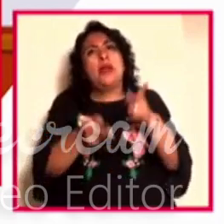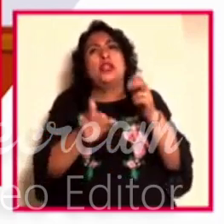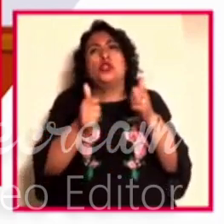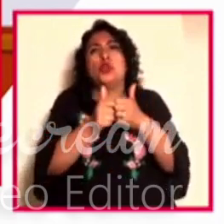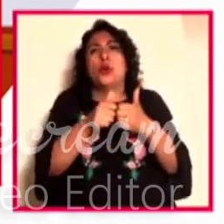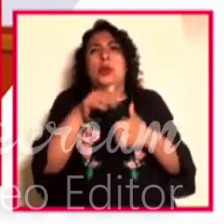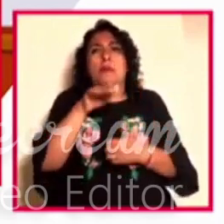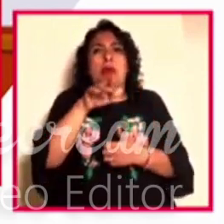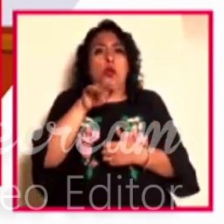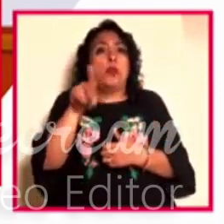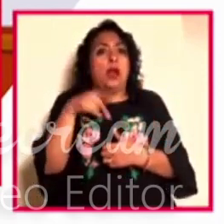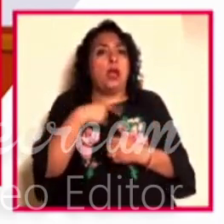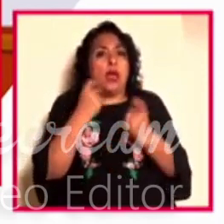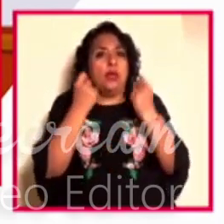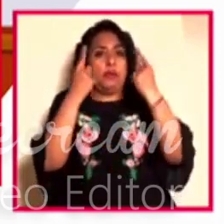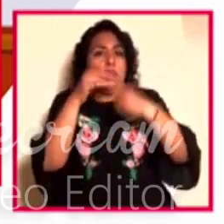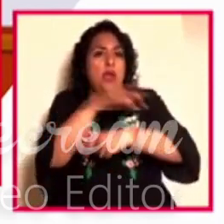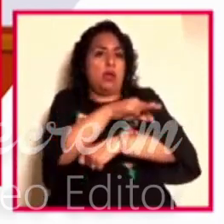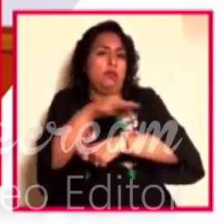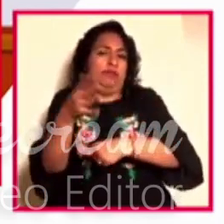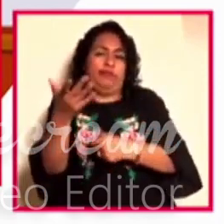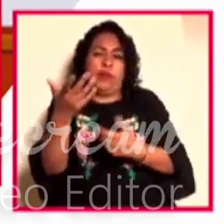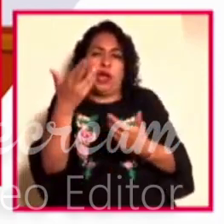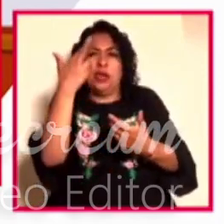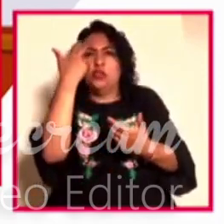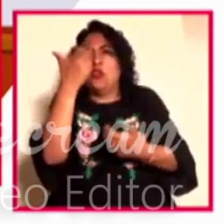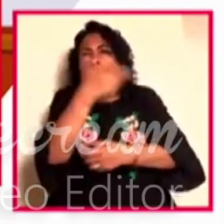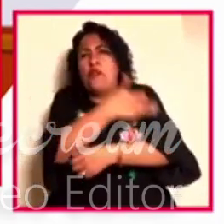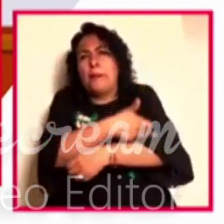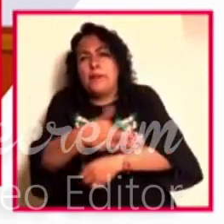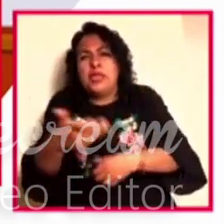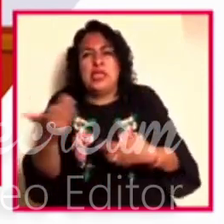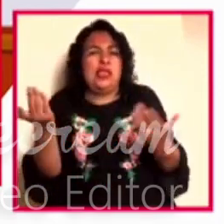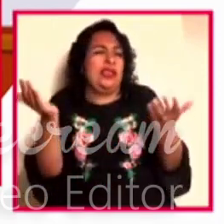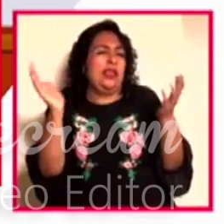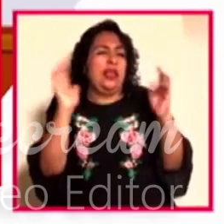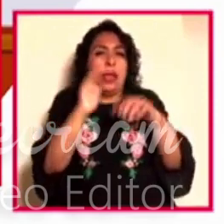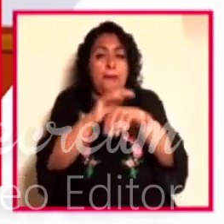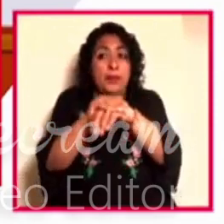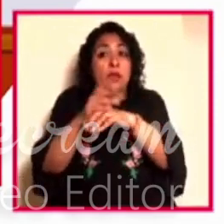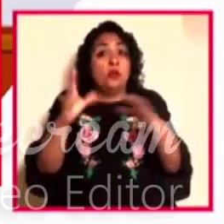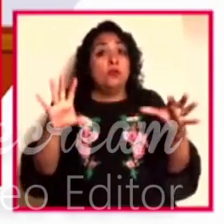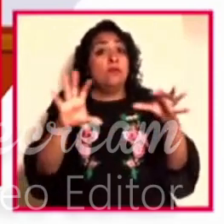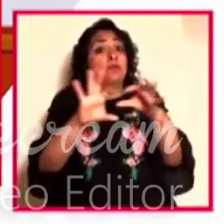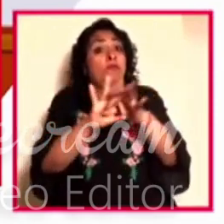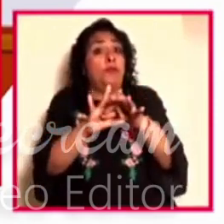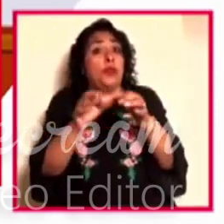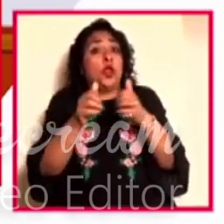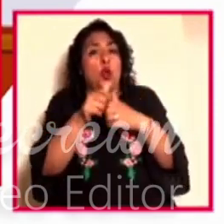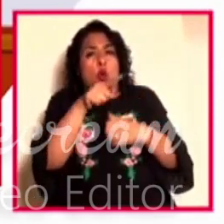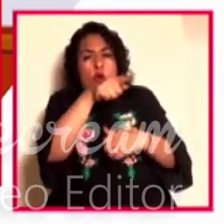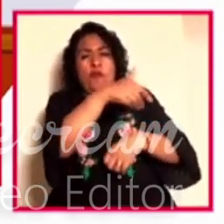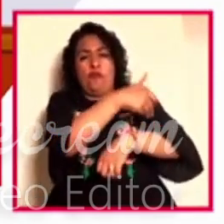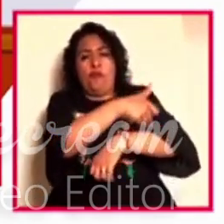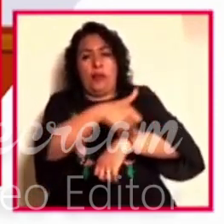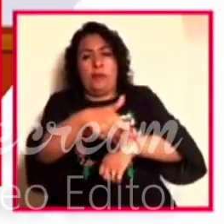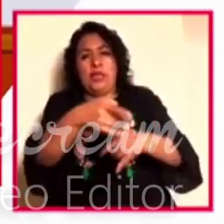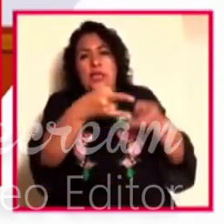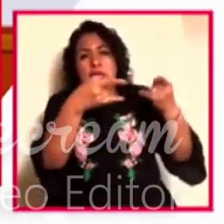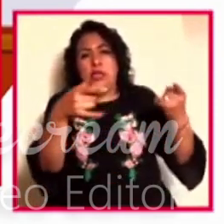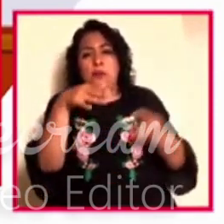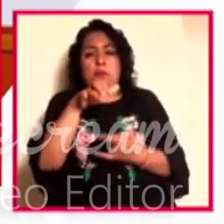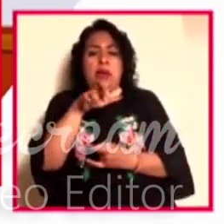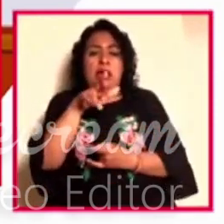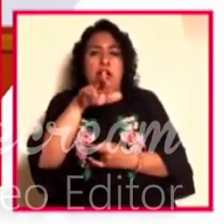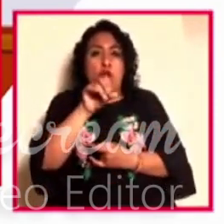admiró mucho por razones familiares y de su vida afectiva. Se vinculó más con esa familia y con la historia de Mario Pani, entonces le